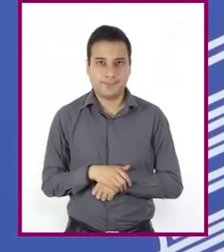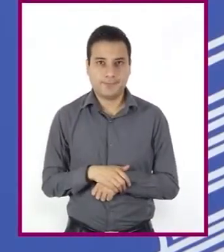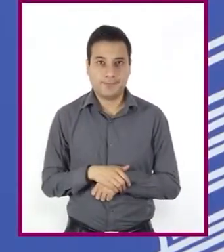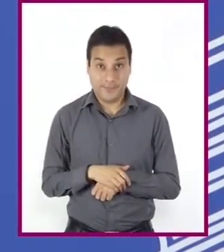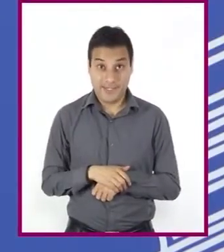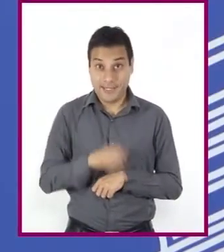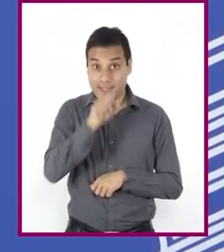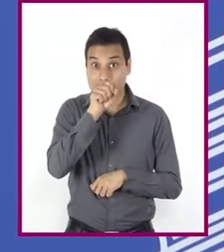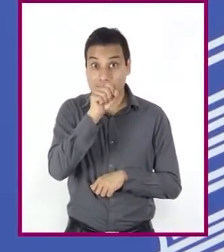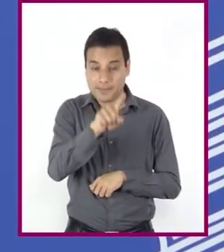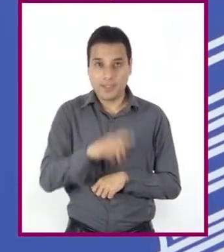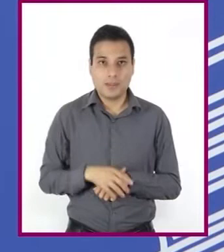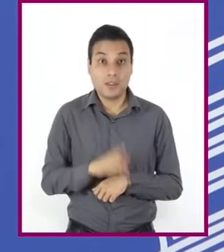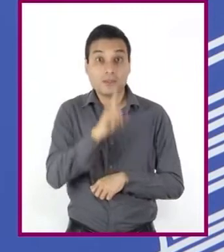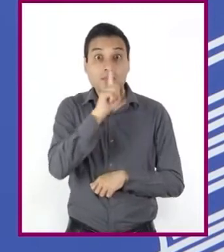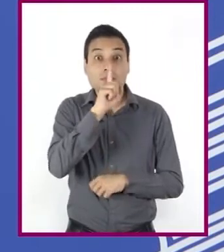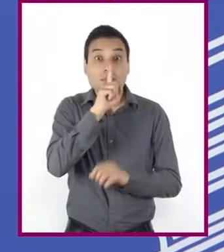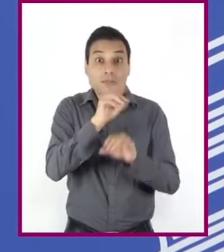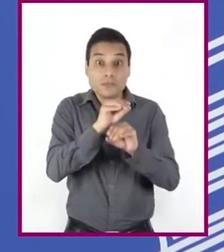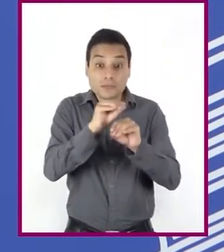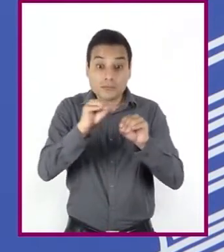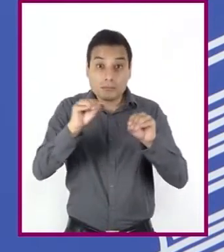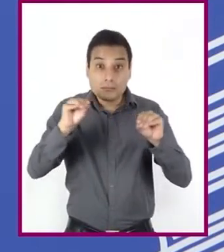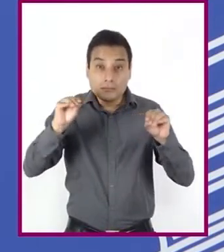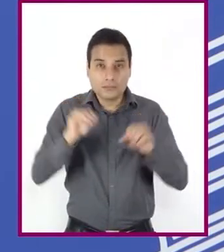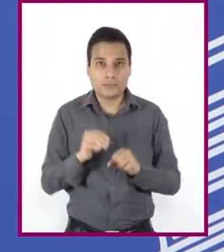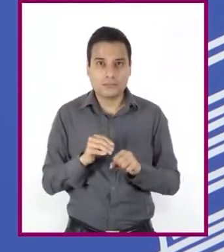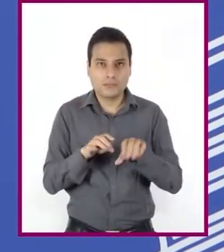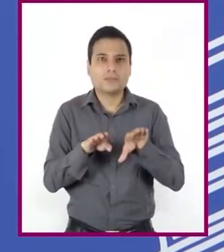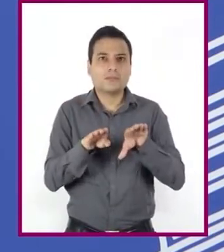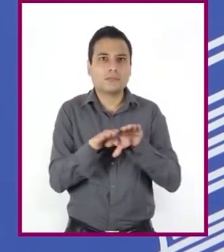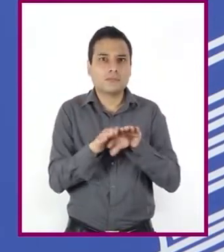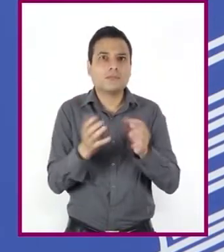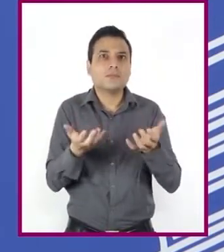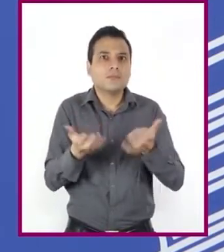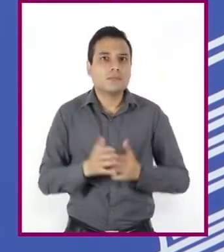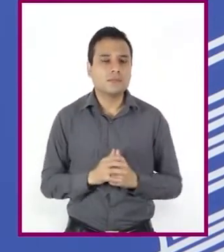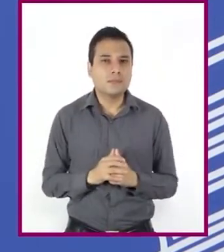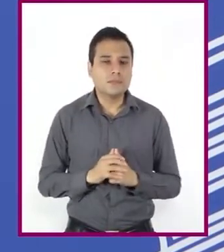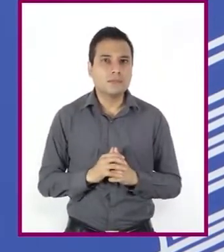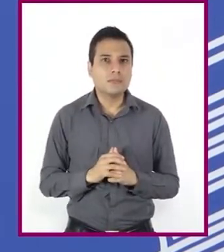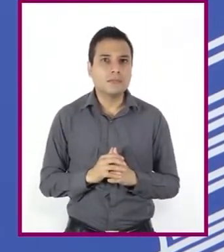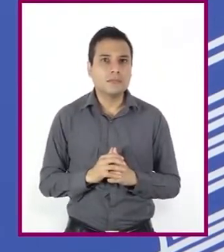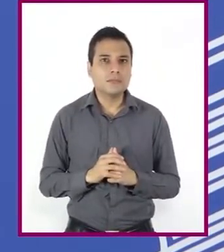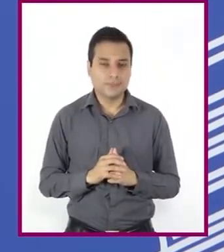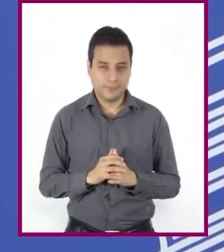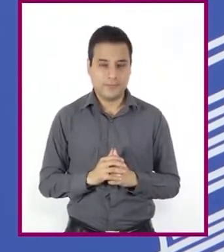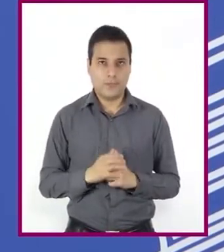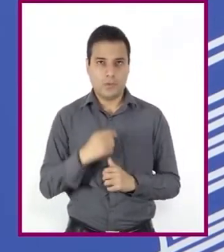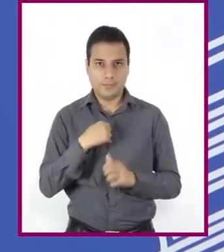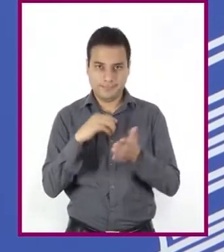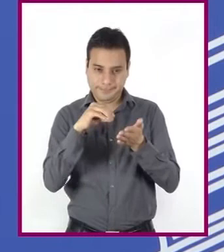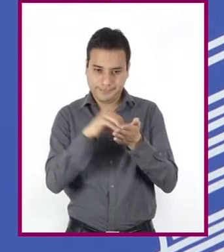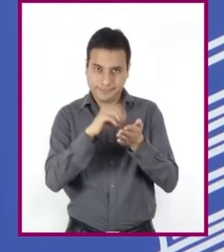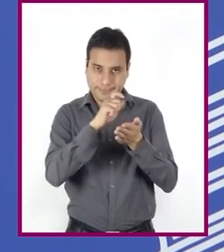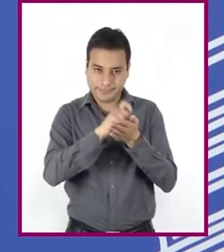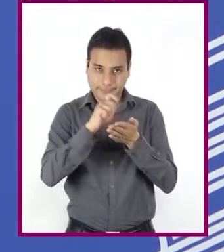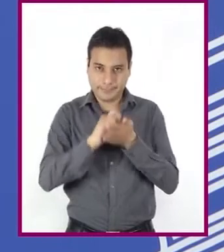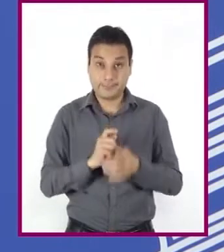necesitamos insertar un silencio o una pausa entre el diálogo para crear un momento de suspenso, solo hay que escribir estas